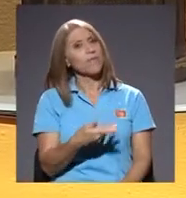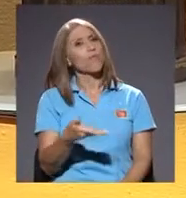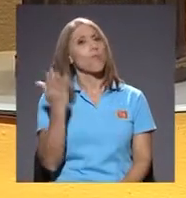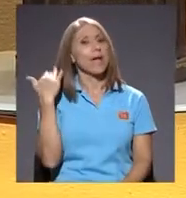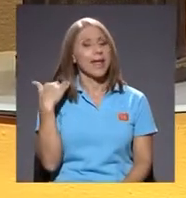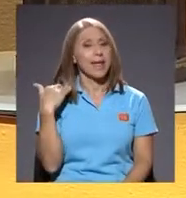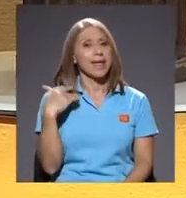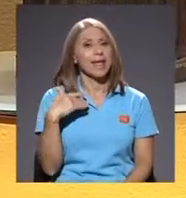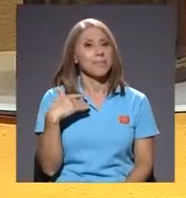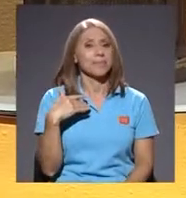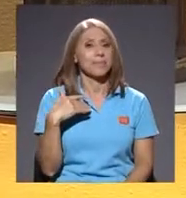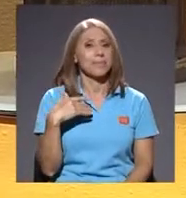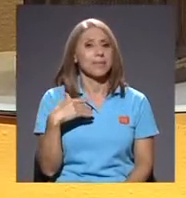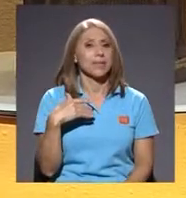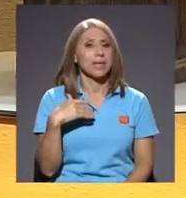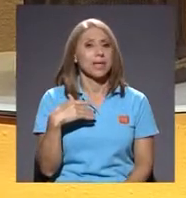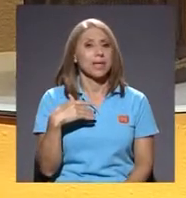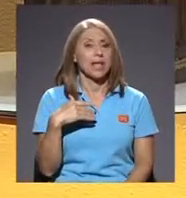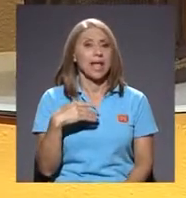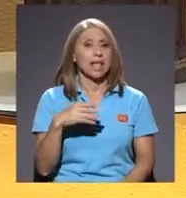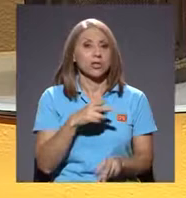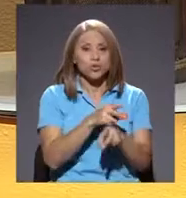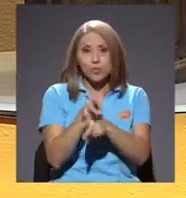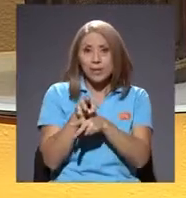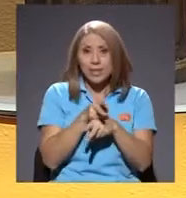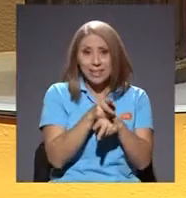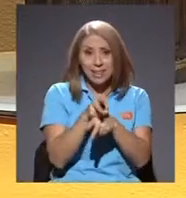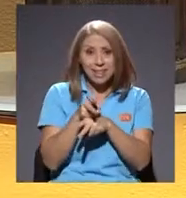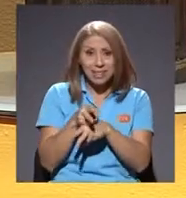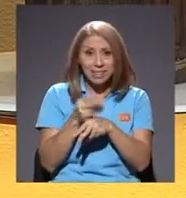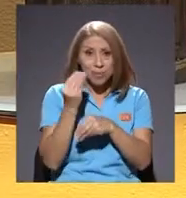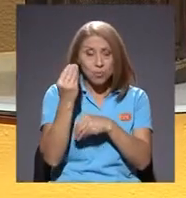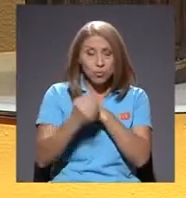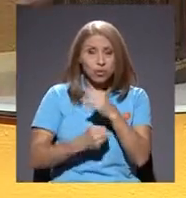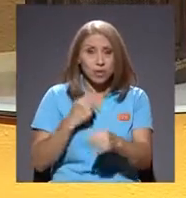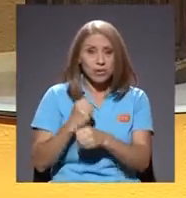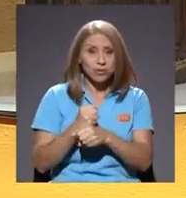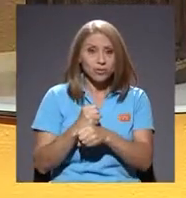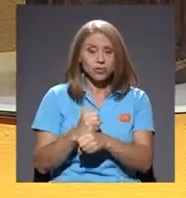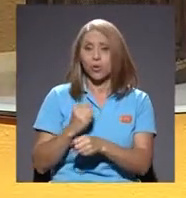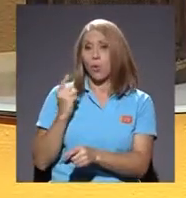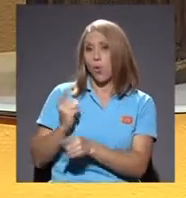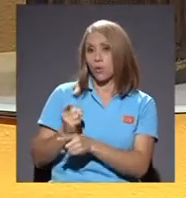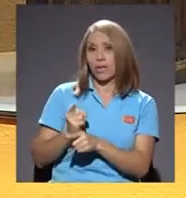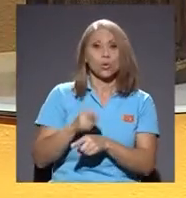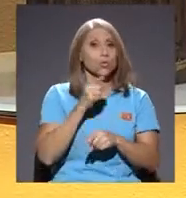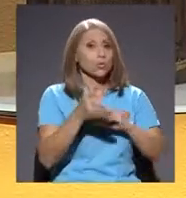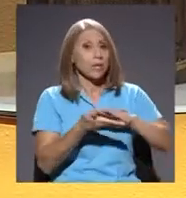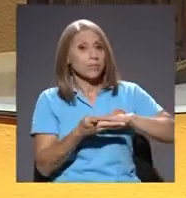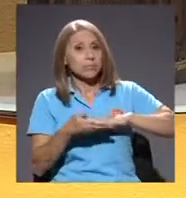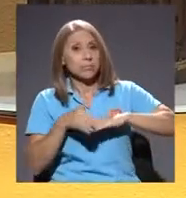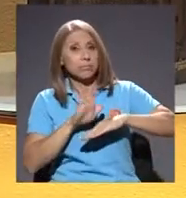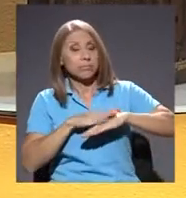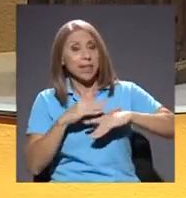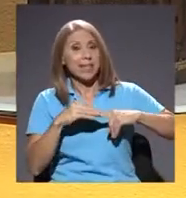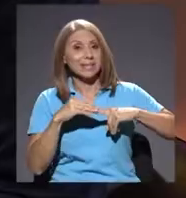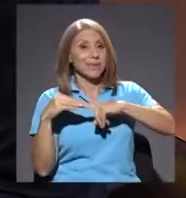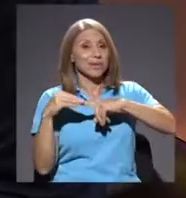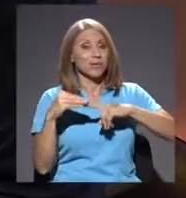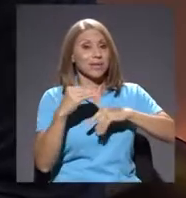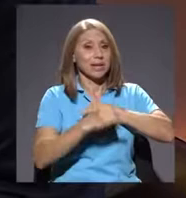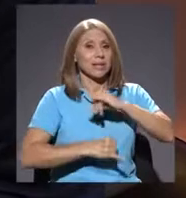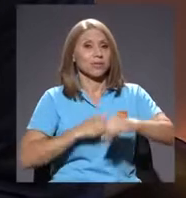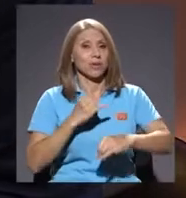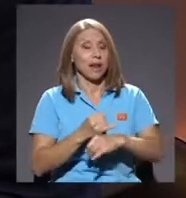por muchos años el superintendente entonces y es el experto internacional de manera que por favor gracias